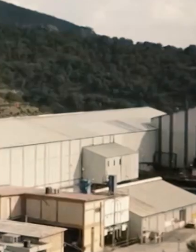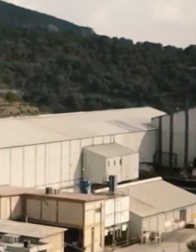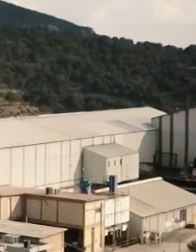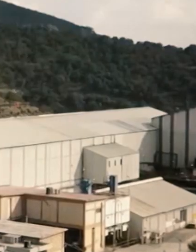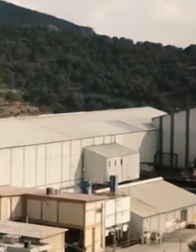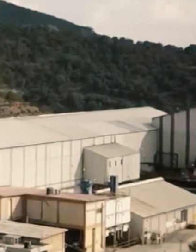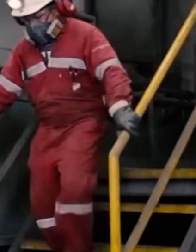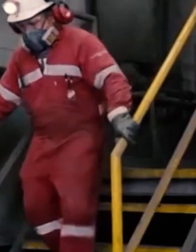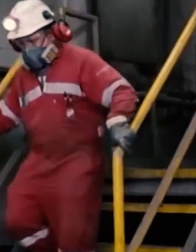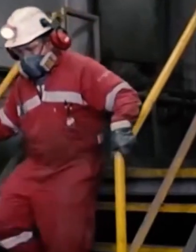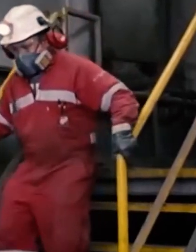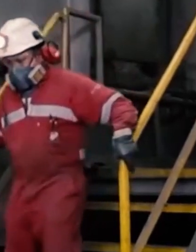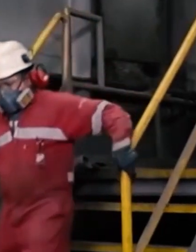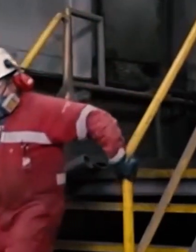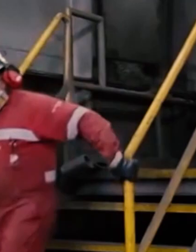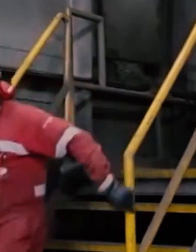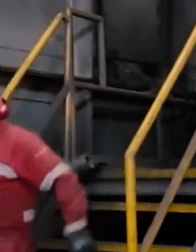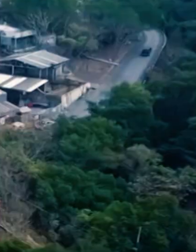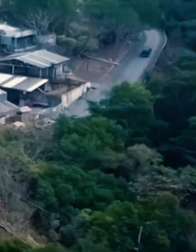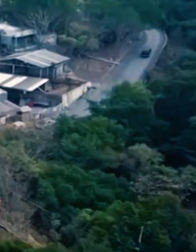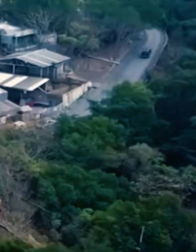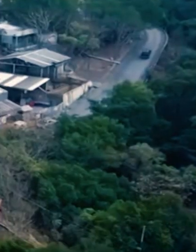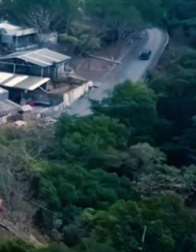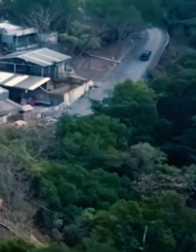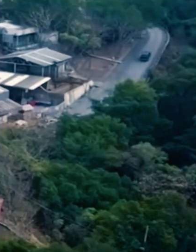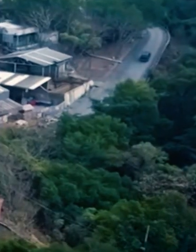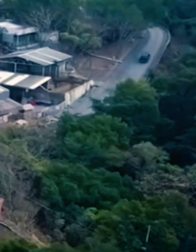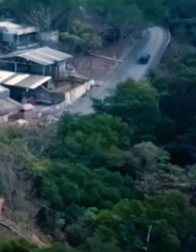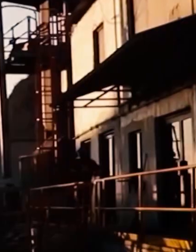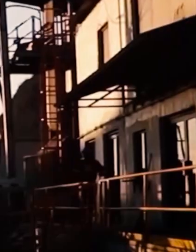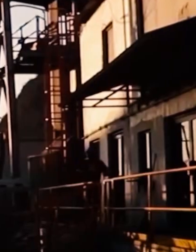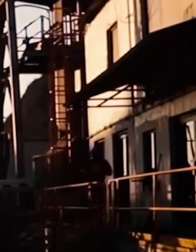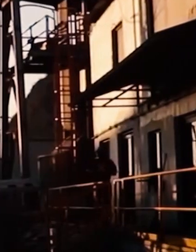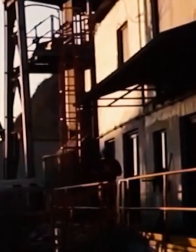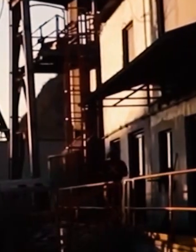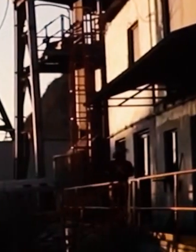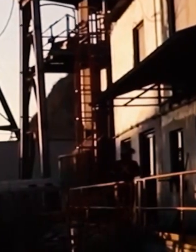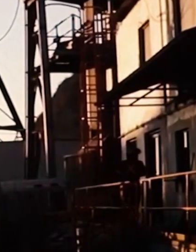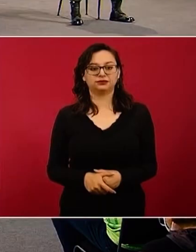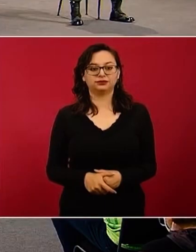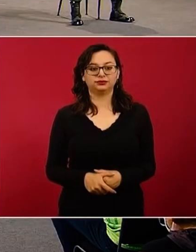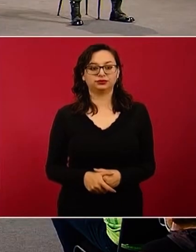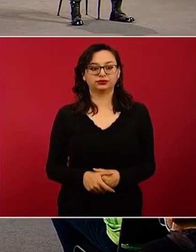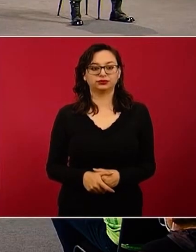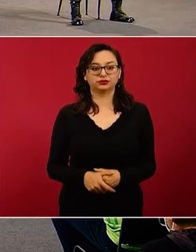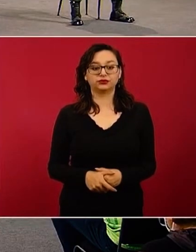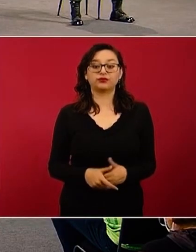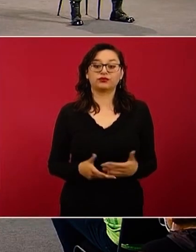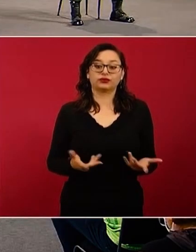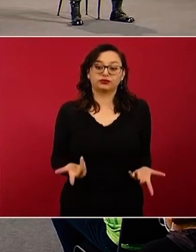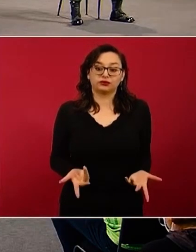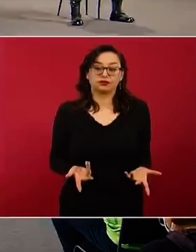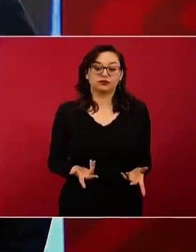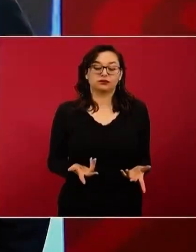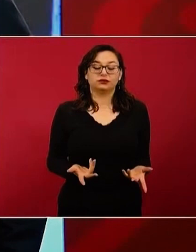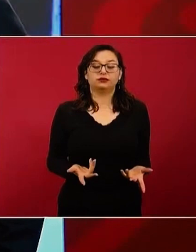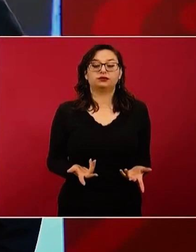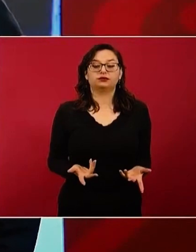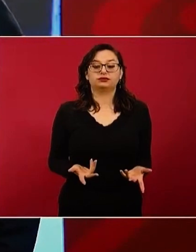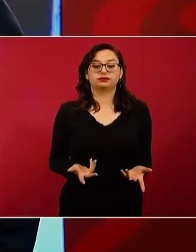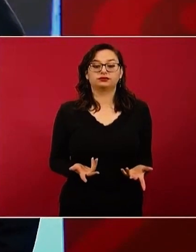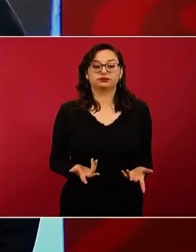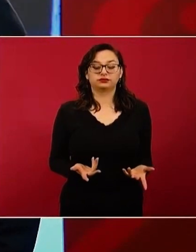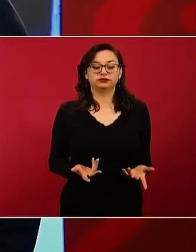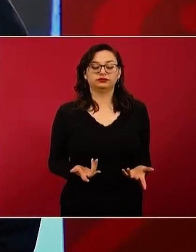solucionar las irregularidades en las terminales de distribución de combustible hacia nuestro país. En el caso